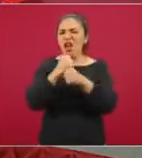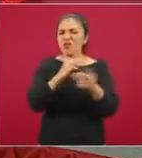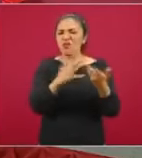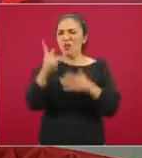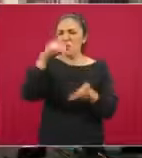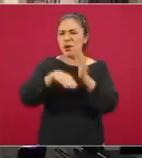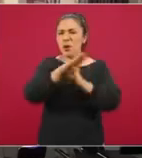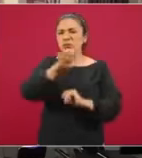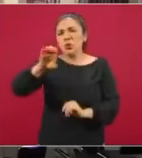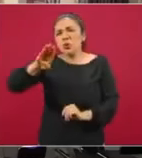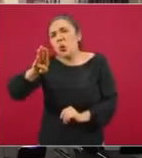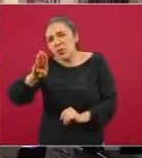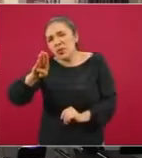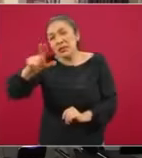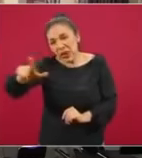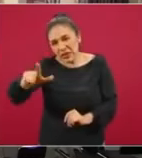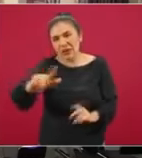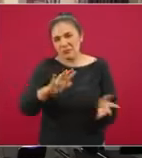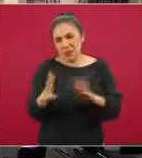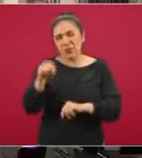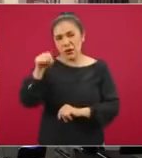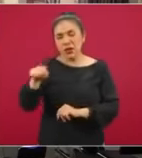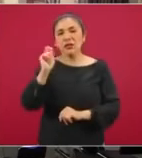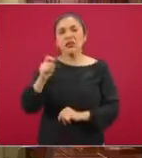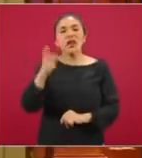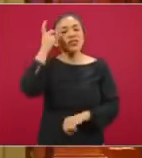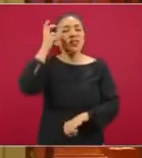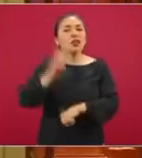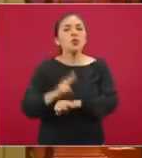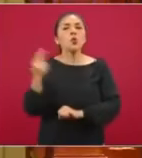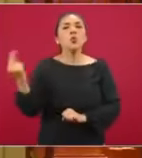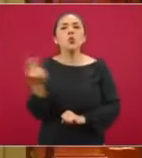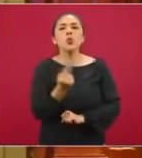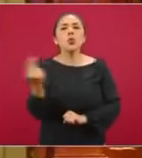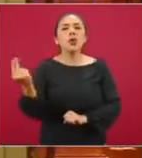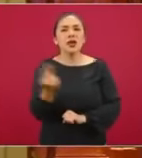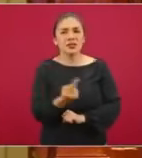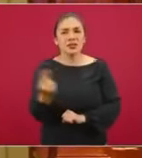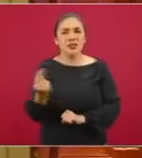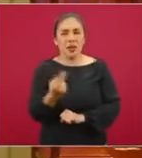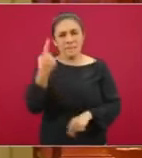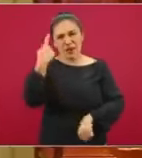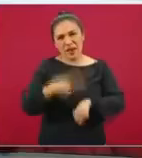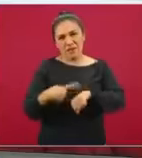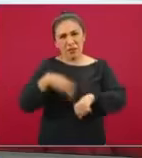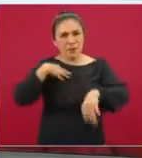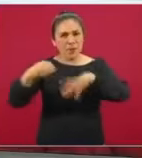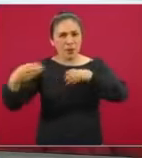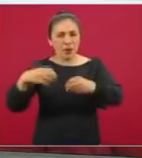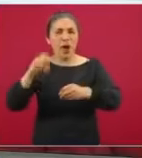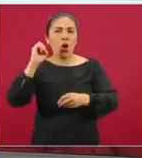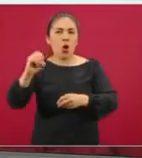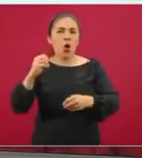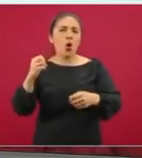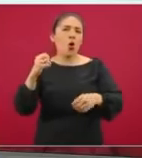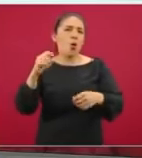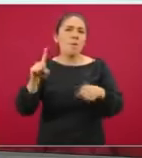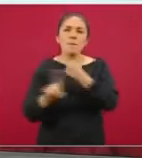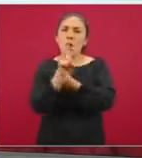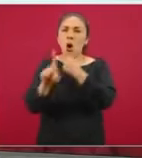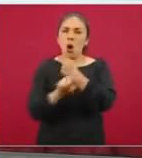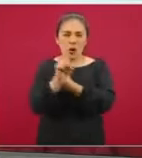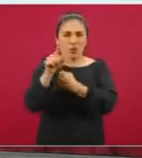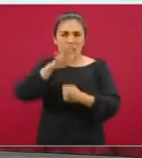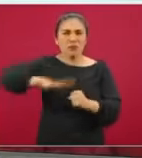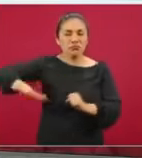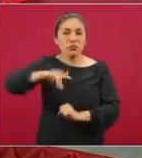de los 90, en el año 97, en lo que fue la Dirección de Urgencias Epidemiológicas y Desastres, dado que era un